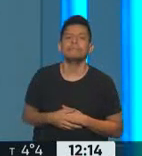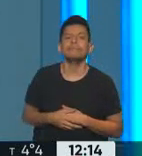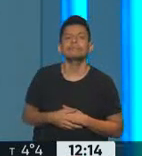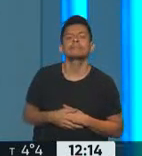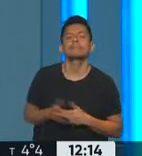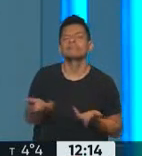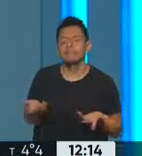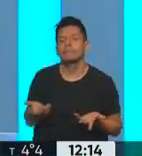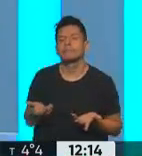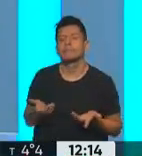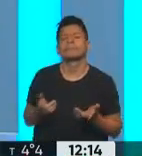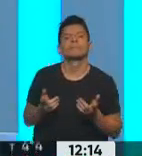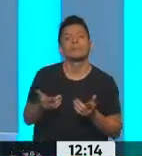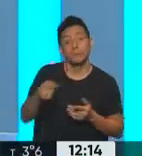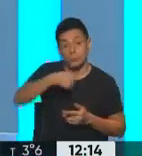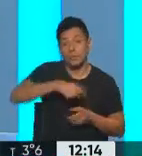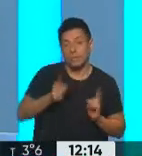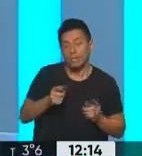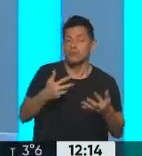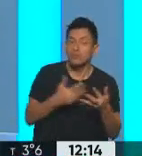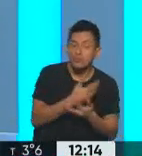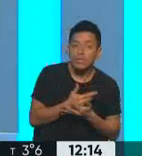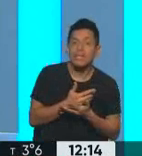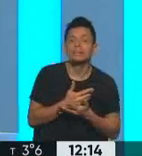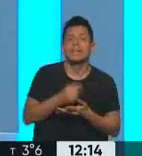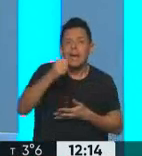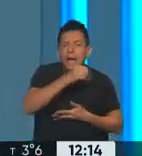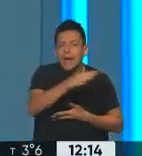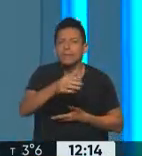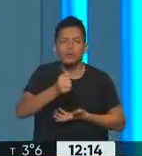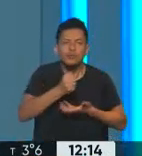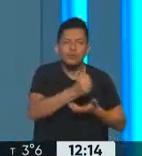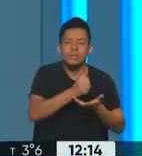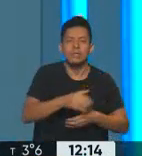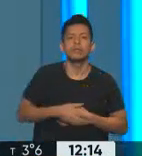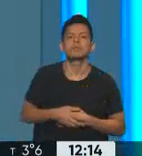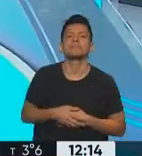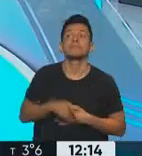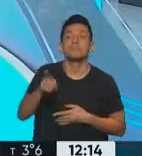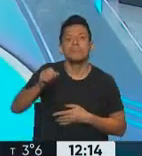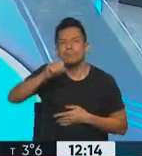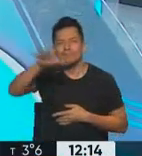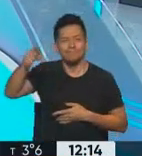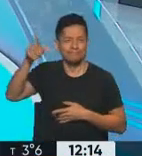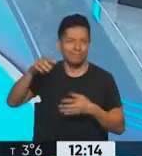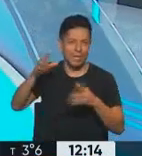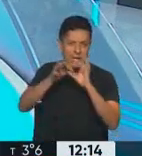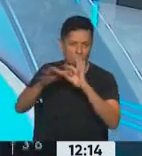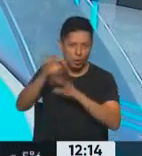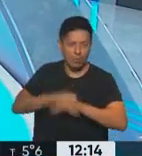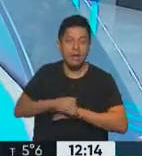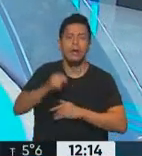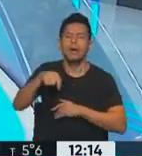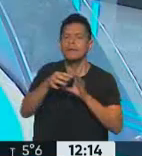determinados sectores, inclusive bueno, lo hemos sufrido nosotros con los subsidios agrícolas que tiene Europa a su propia producción. Rulo, unificamos en realidad en